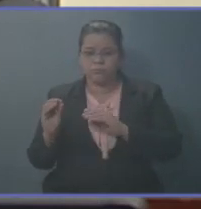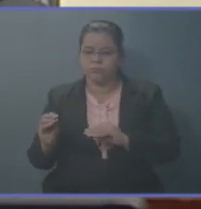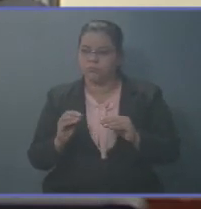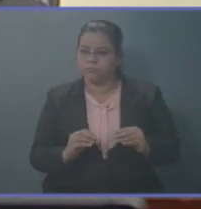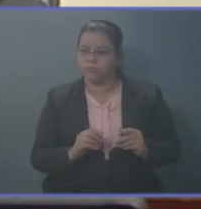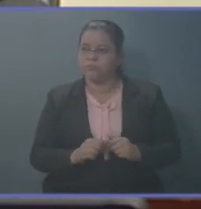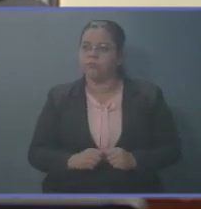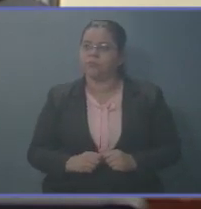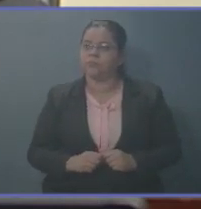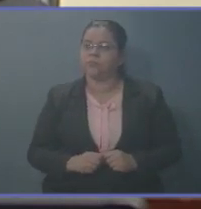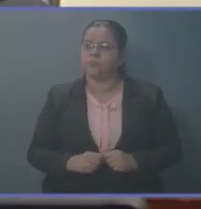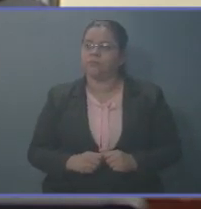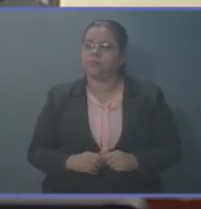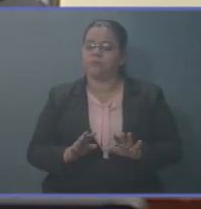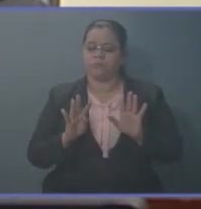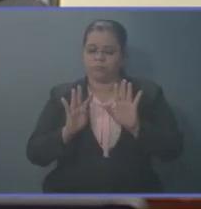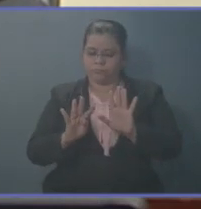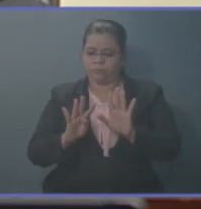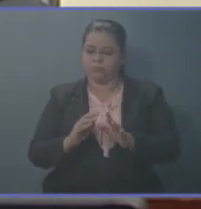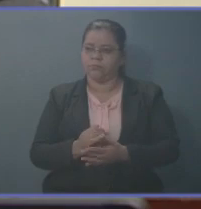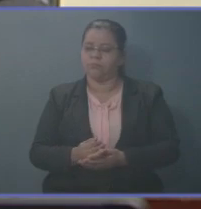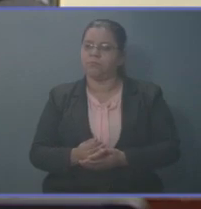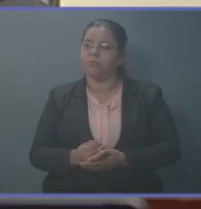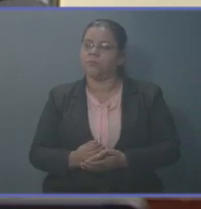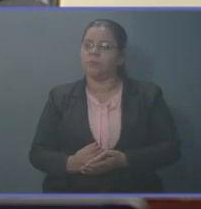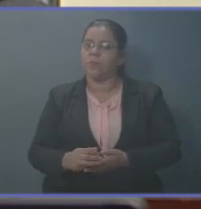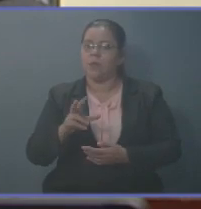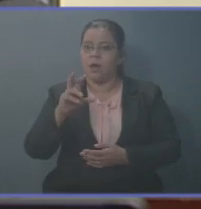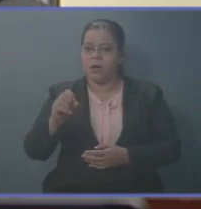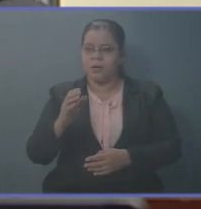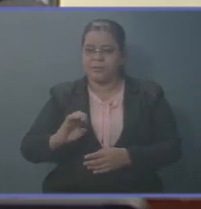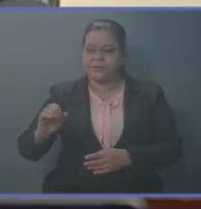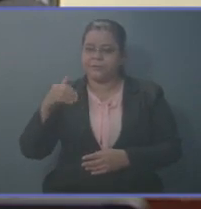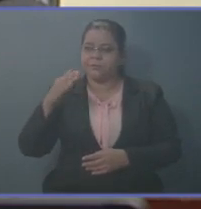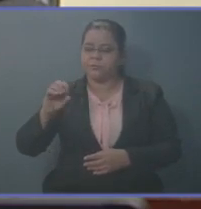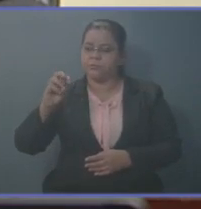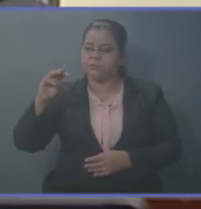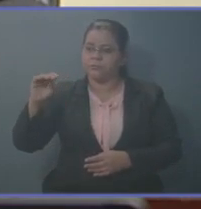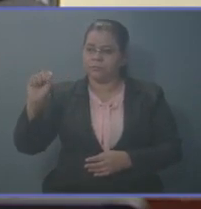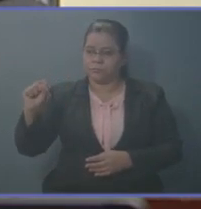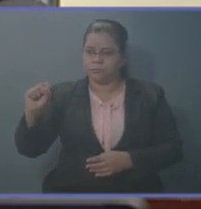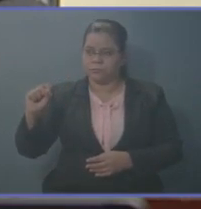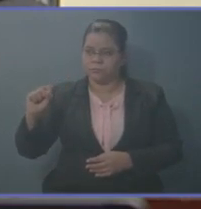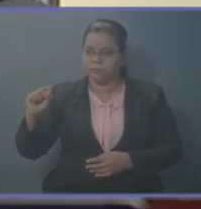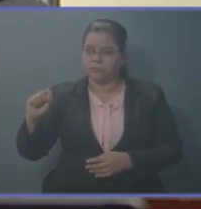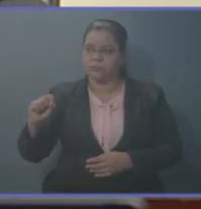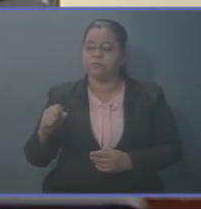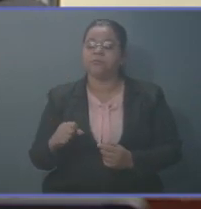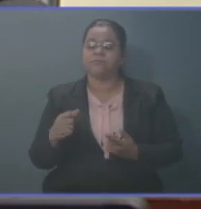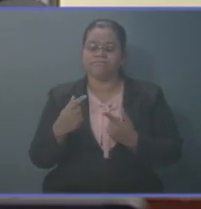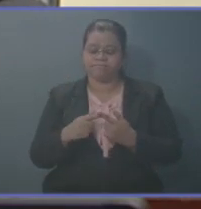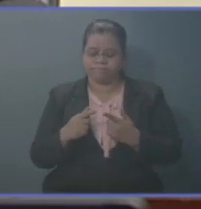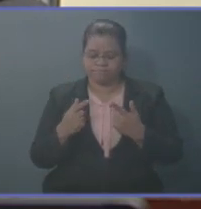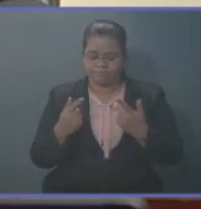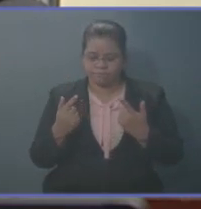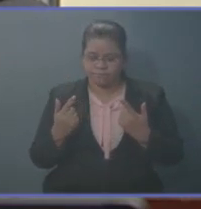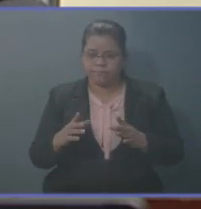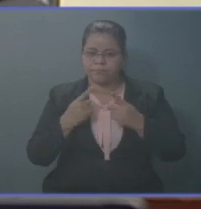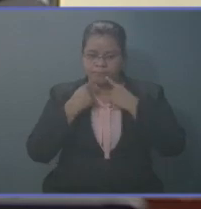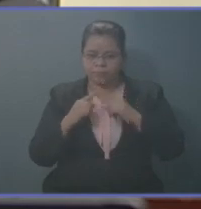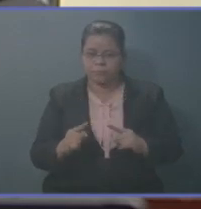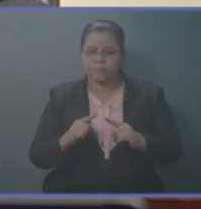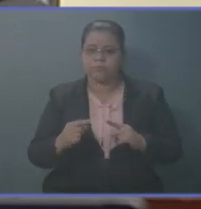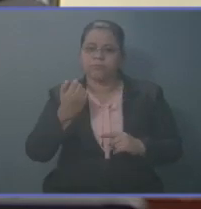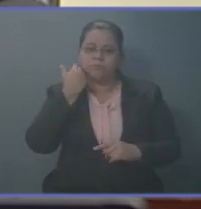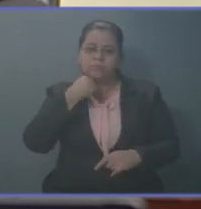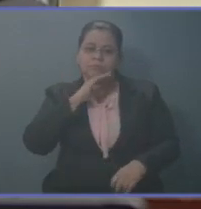gobierno. Romanos 9, que el 30 de enero de 2020 la Organización Mundial de la Salud, OMS, declaró el